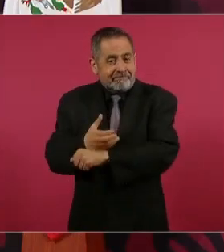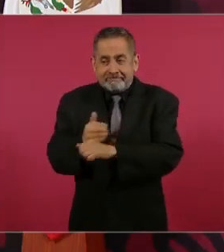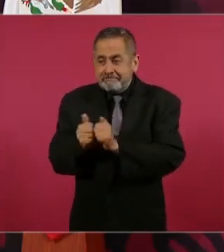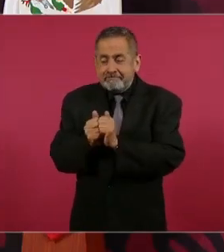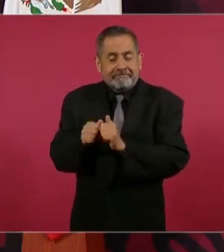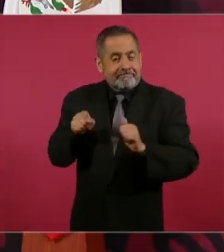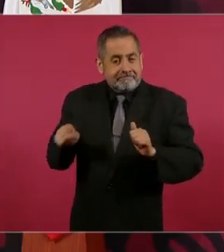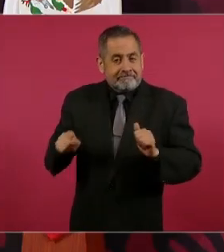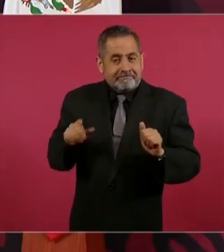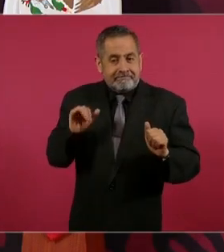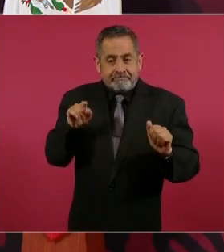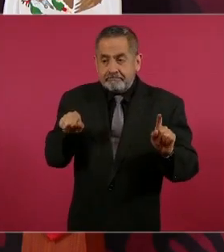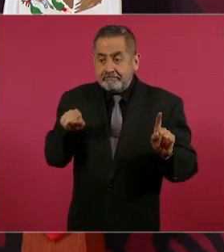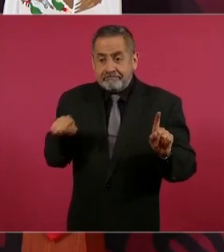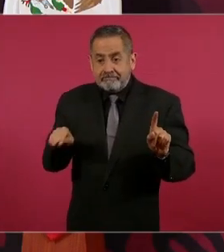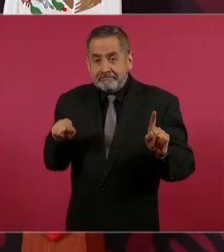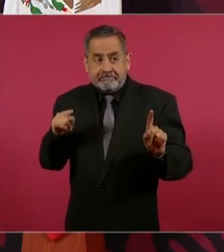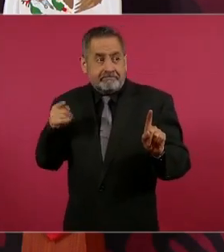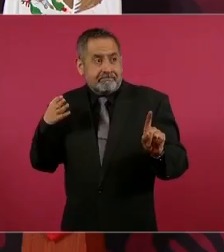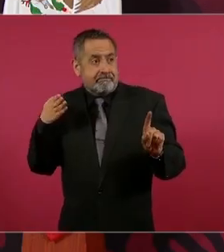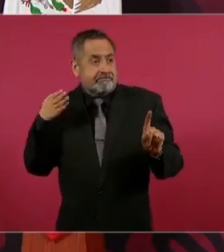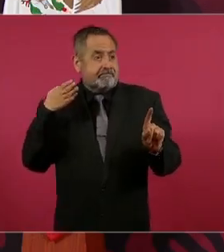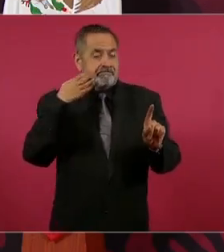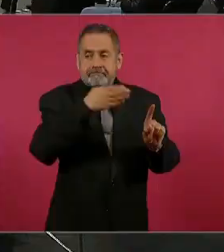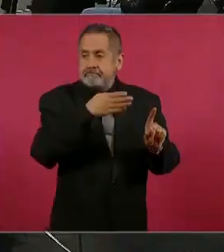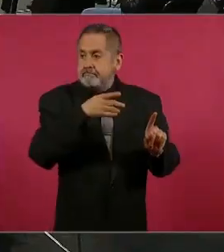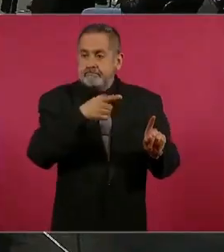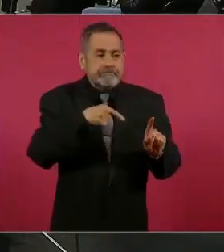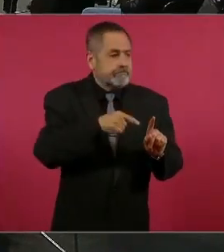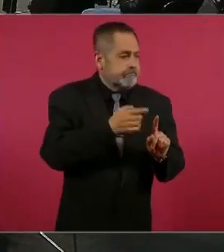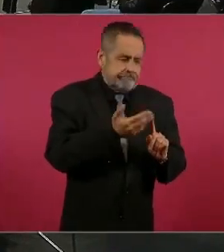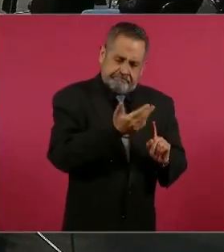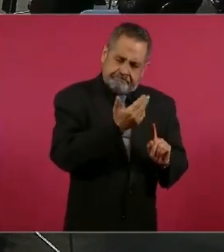va a buscarlo, a rescatarlo.